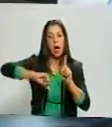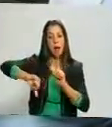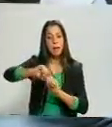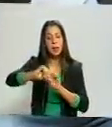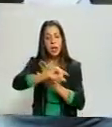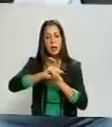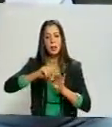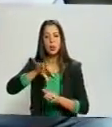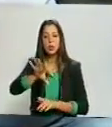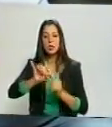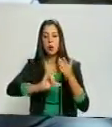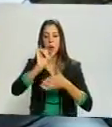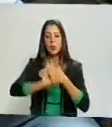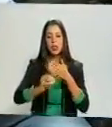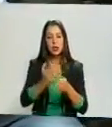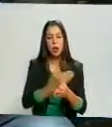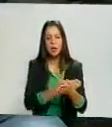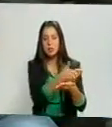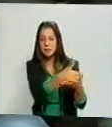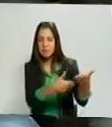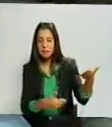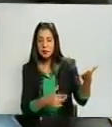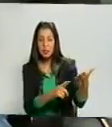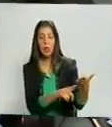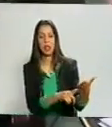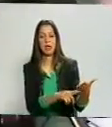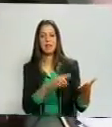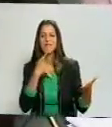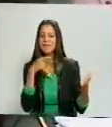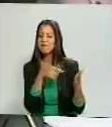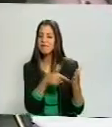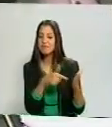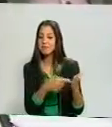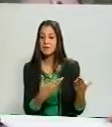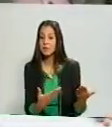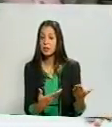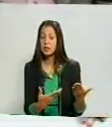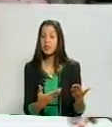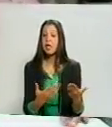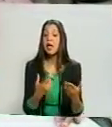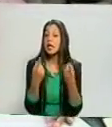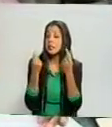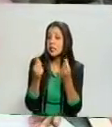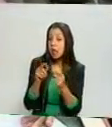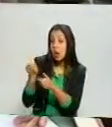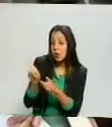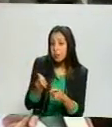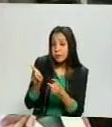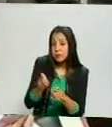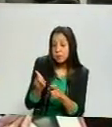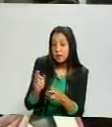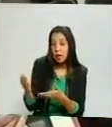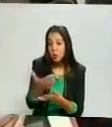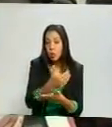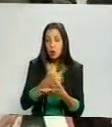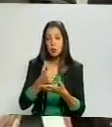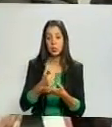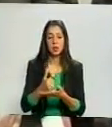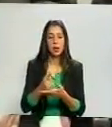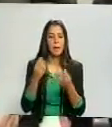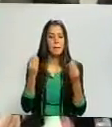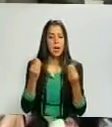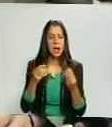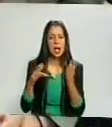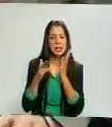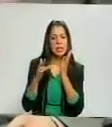artículo 5 del anteproyecto que está presentado, que establece destinar buena parte de los tributos para la adquisición de nuevas